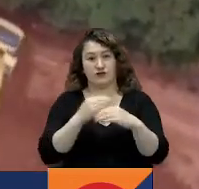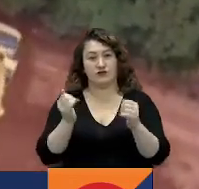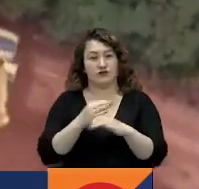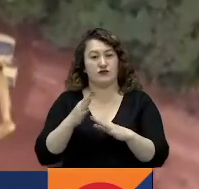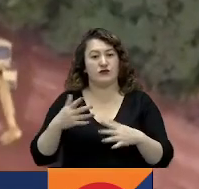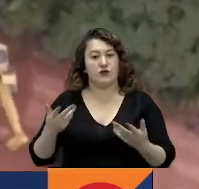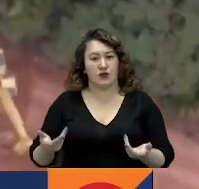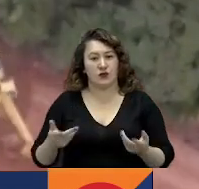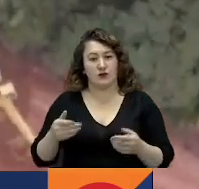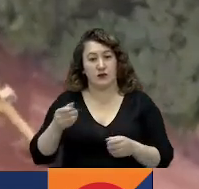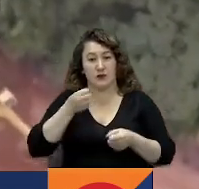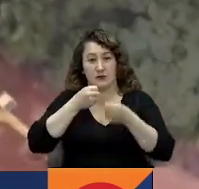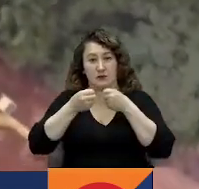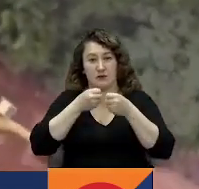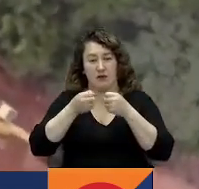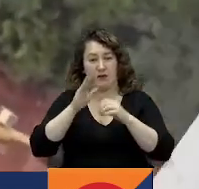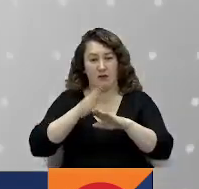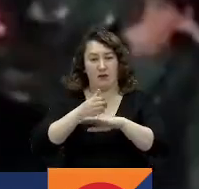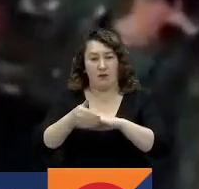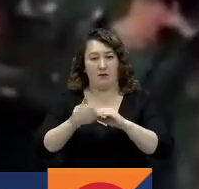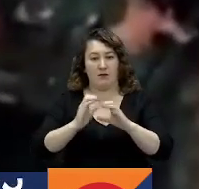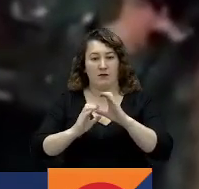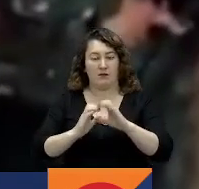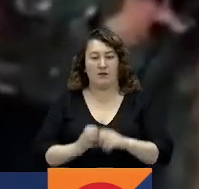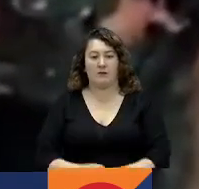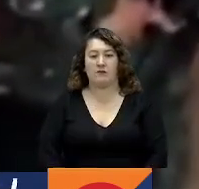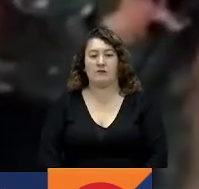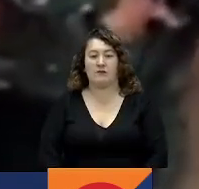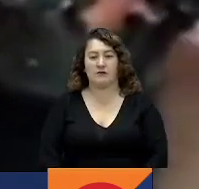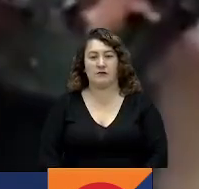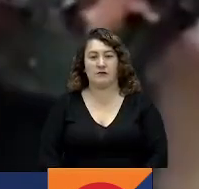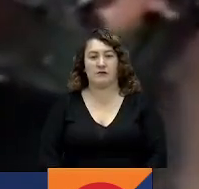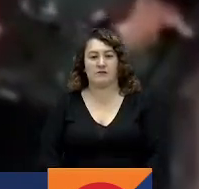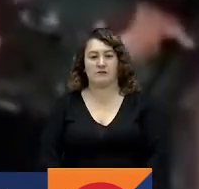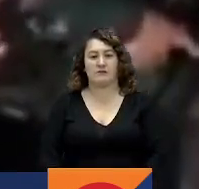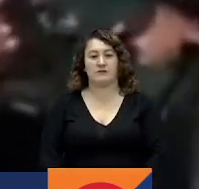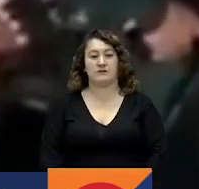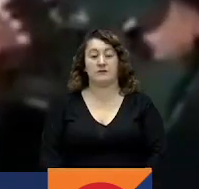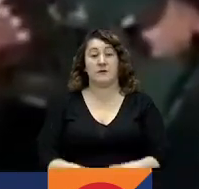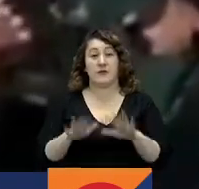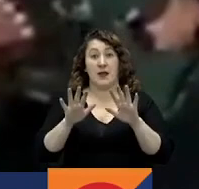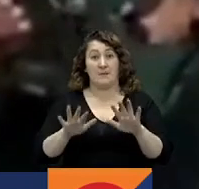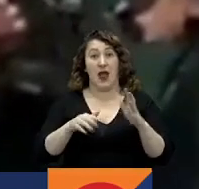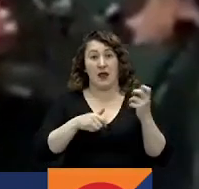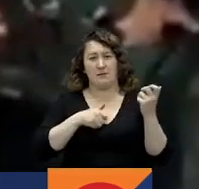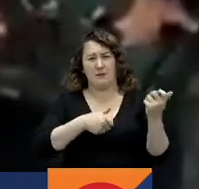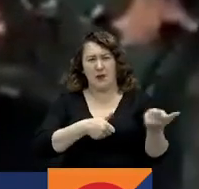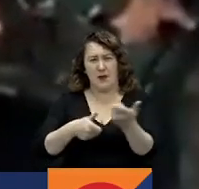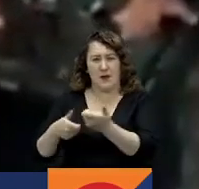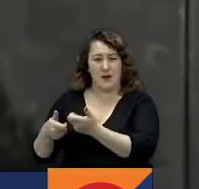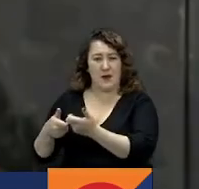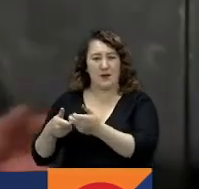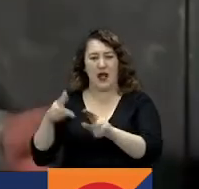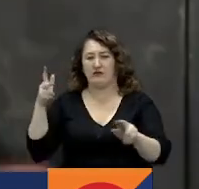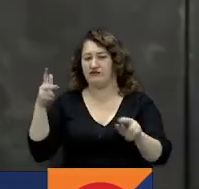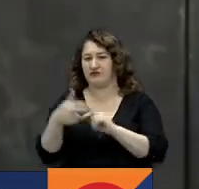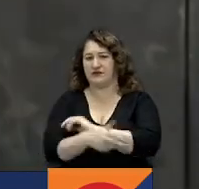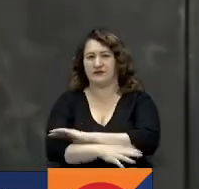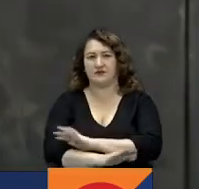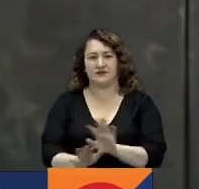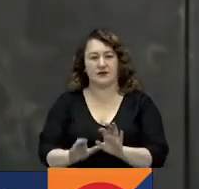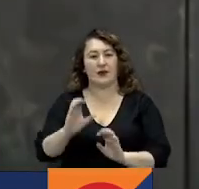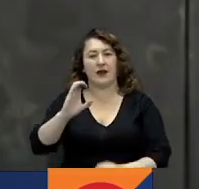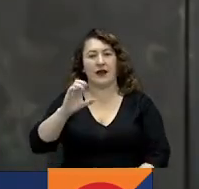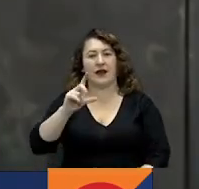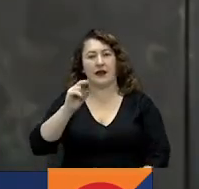los periodistas de los medios públicos. Suspendido cese bilateral al fuego con el Clan del Golfo. Presidente